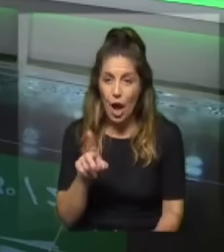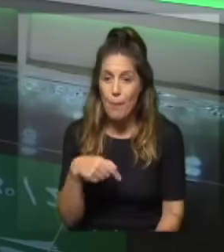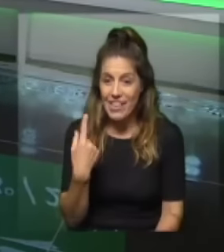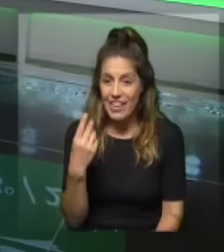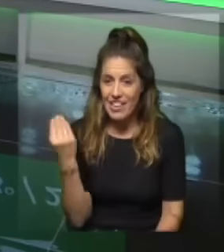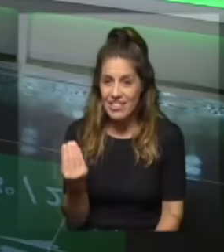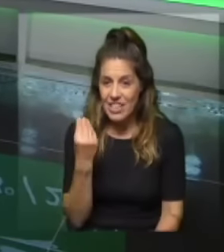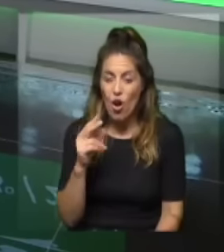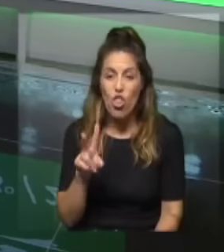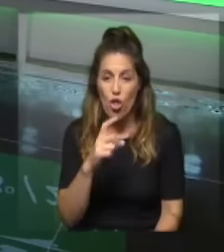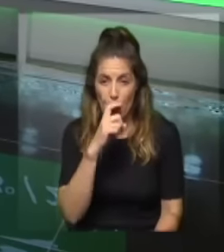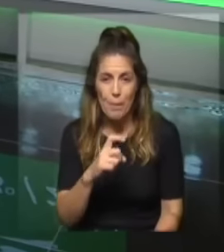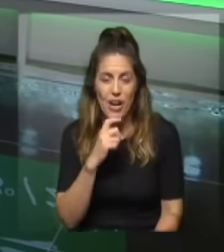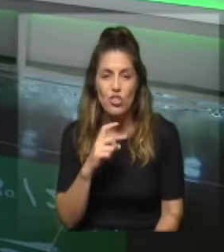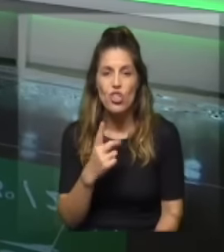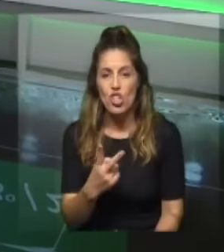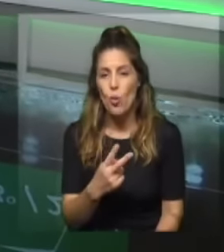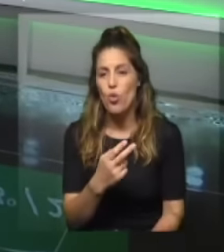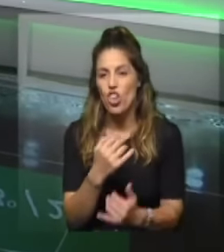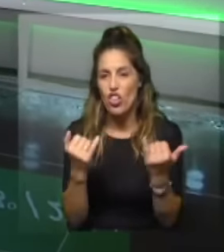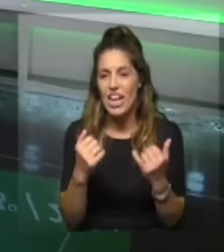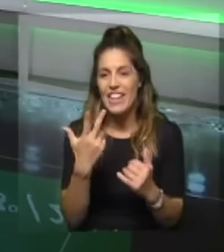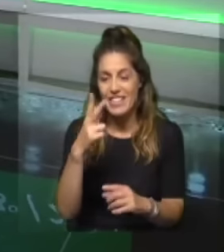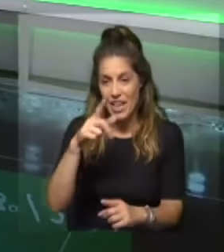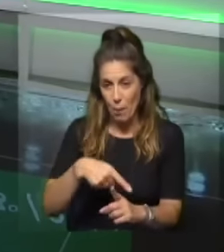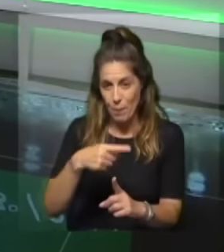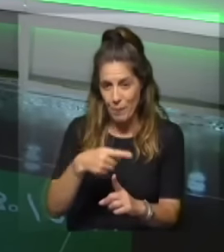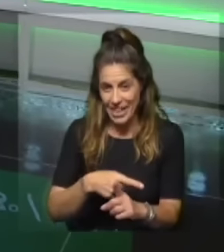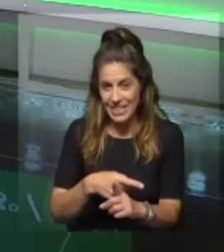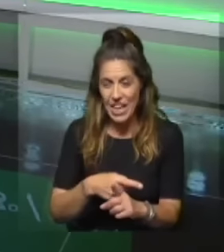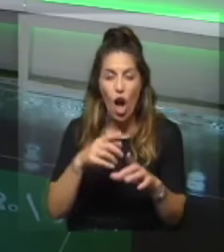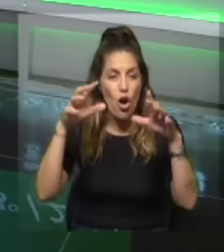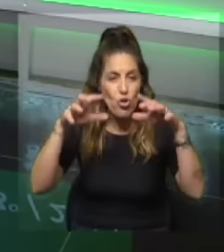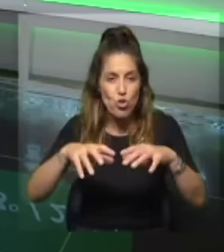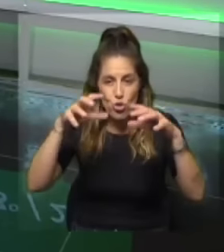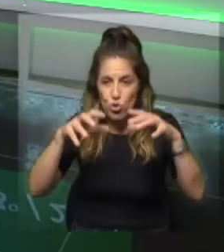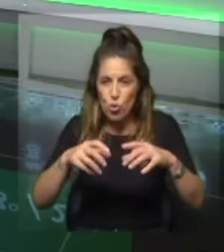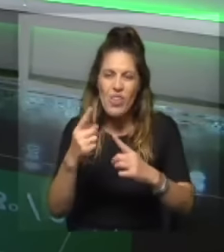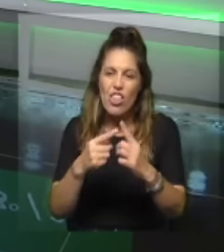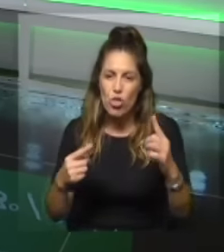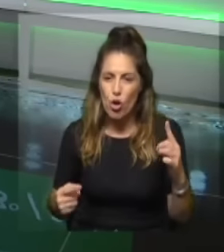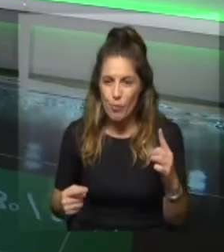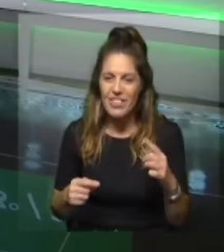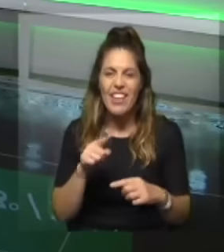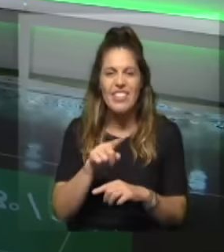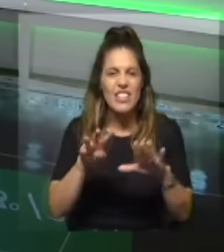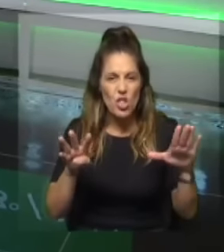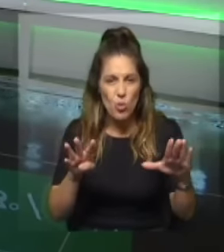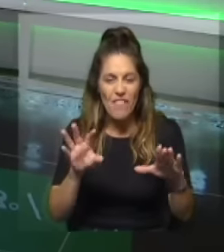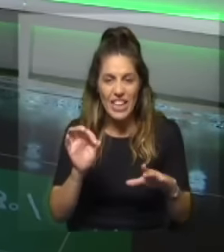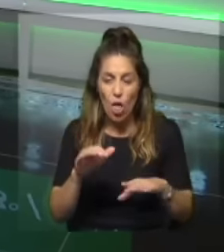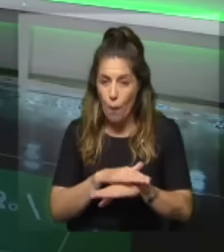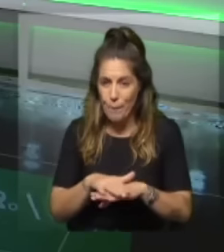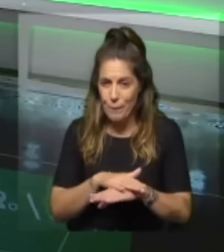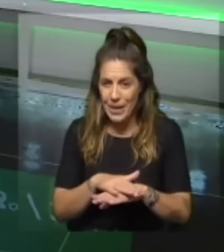sábado 2 de marzo el segundo día del Tercer mes del año para capital y cercanías vendrá con lluvias precipitaciones tormentas 19 gr de mínima y